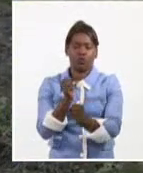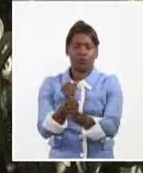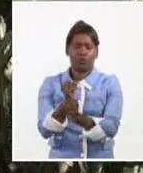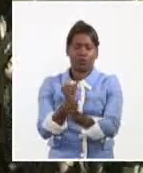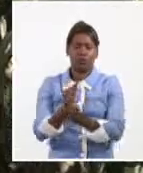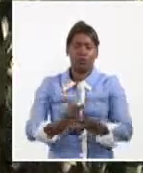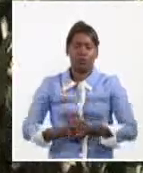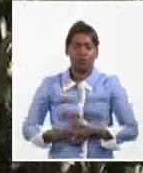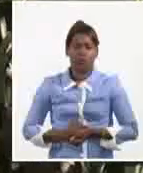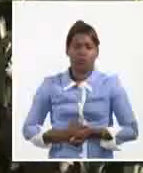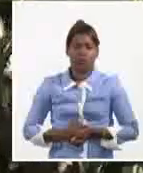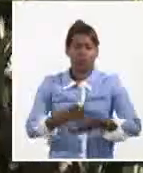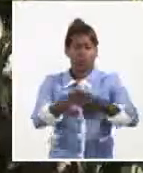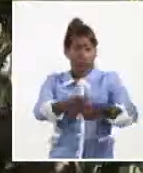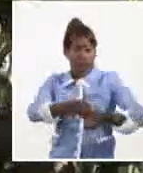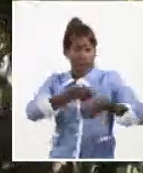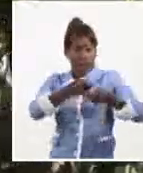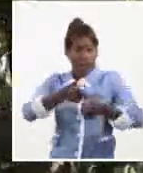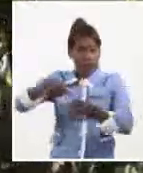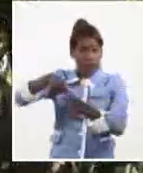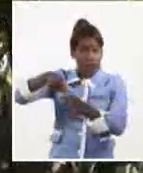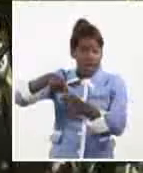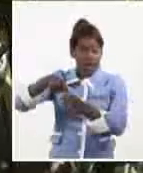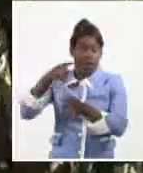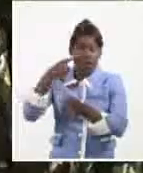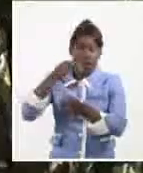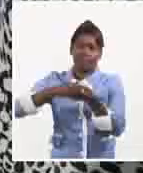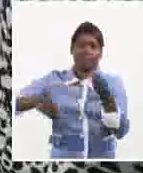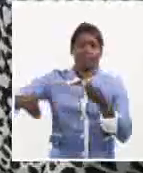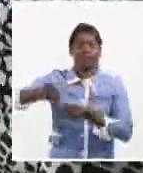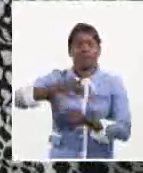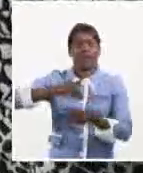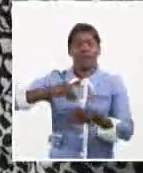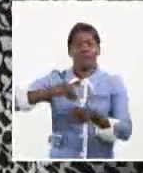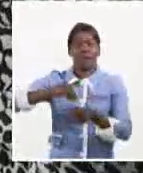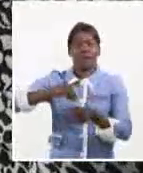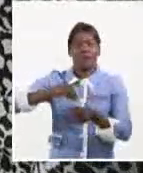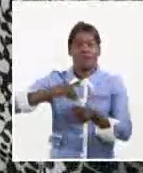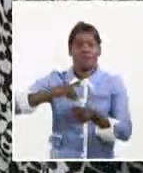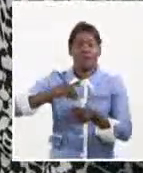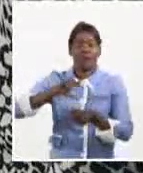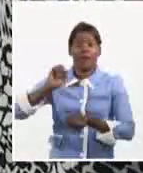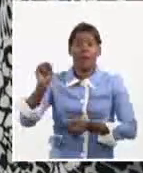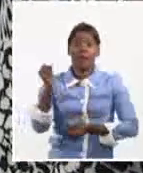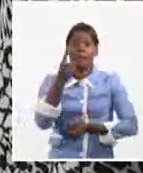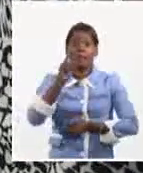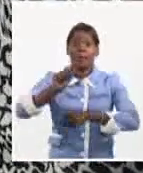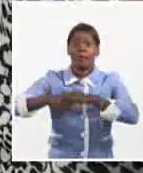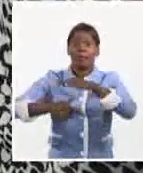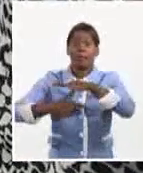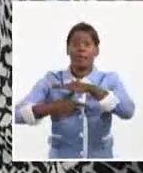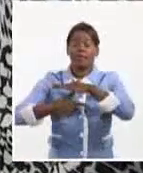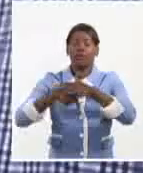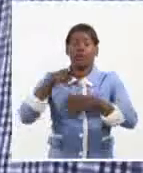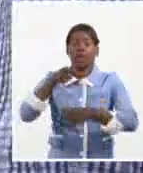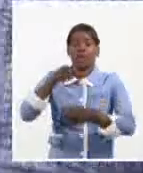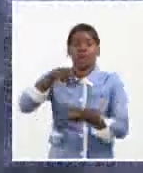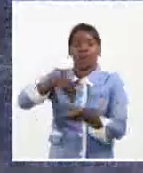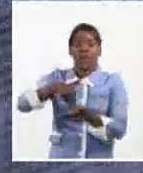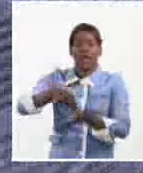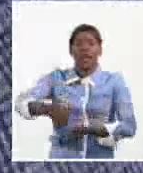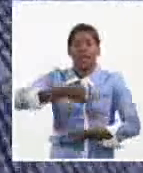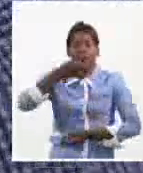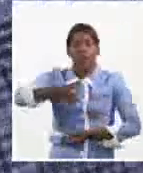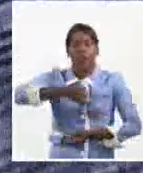La agricultura en la Isla de la Juventud es otra. En esos términos se expresó el viceprimer ministro de la República, Jorge Luis Tapia Fonseca,